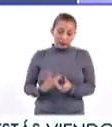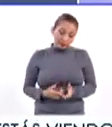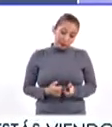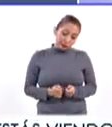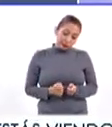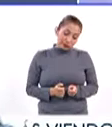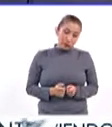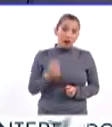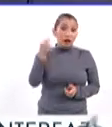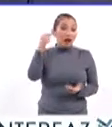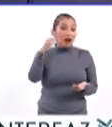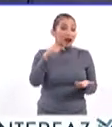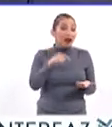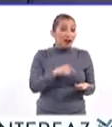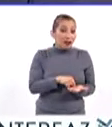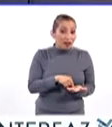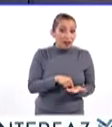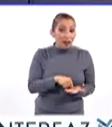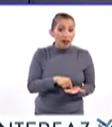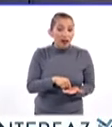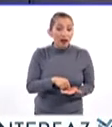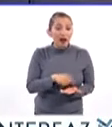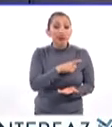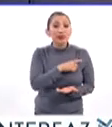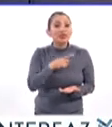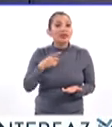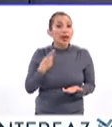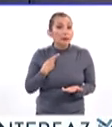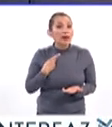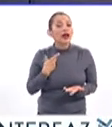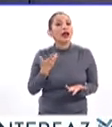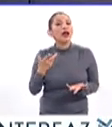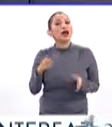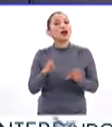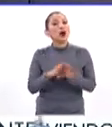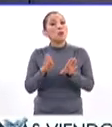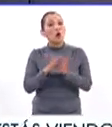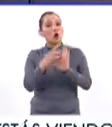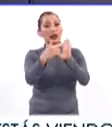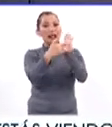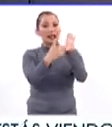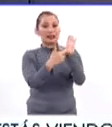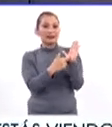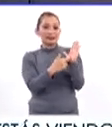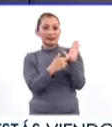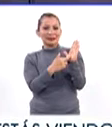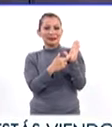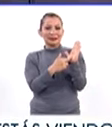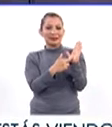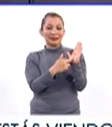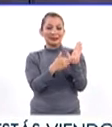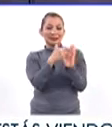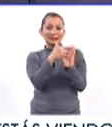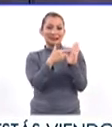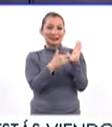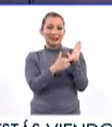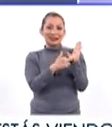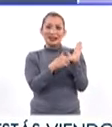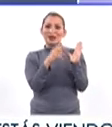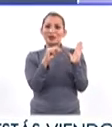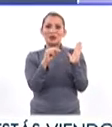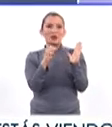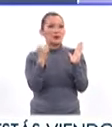Entonces, yo creo que tiene que surgir el establecimiento de reglas. Las reglas no